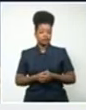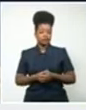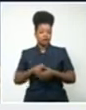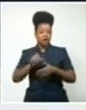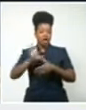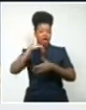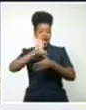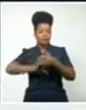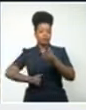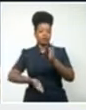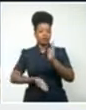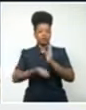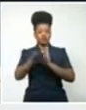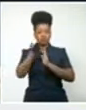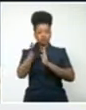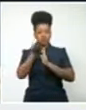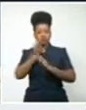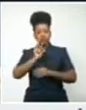un